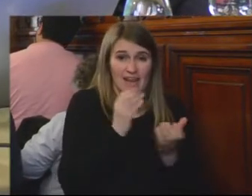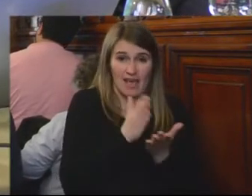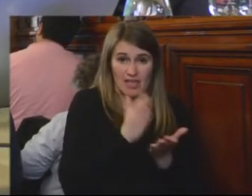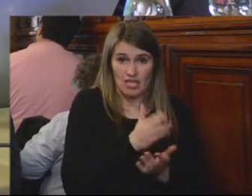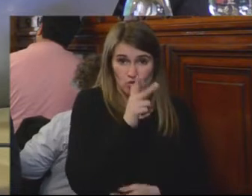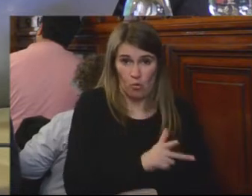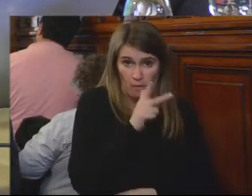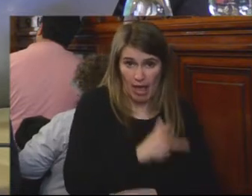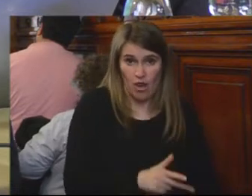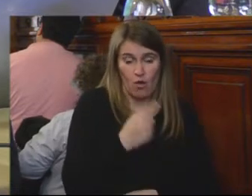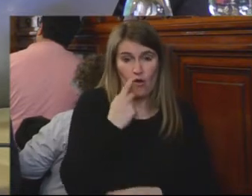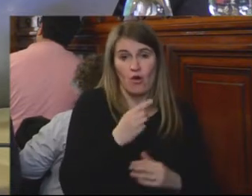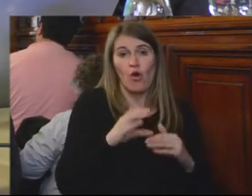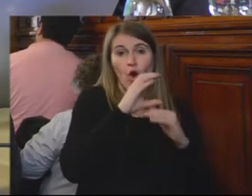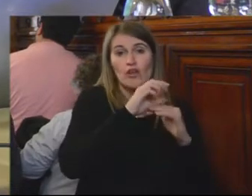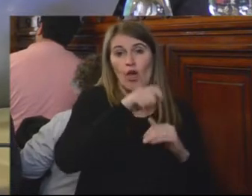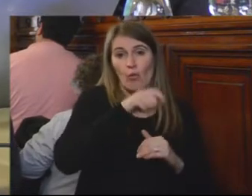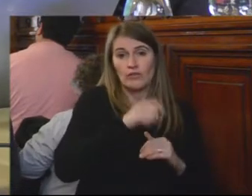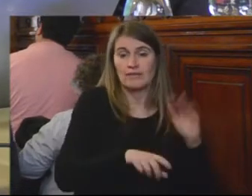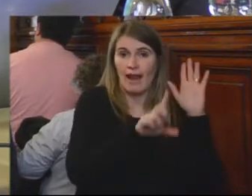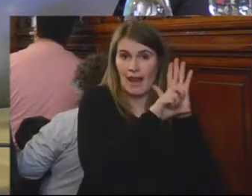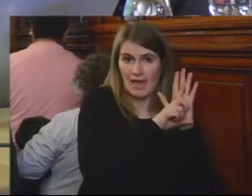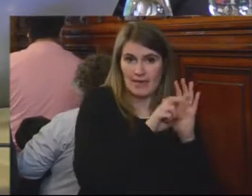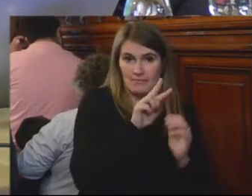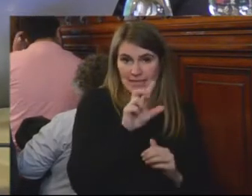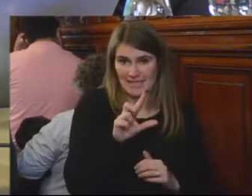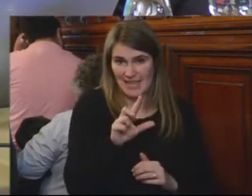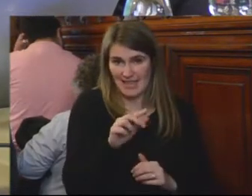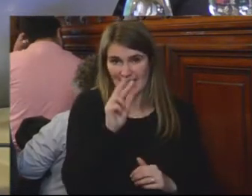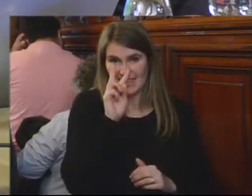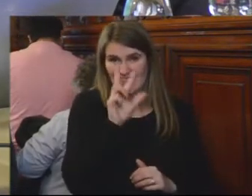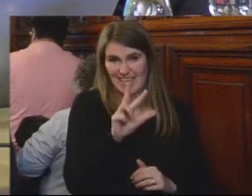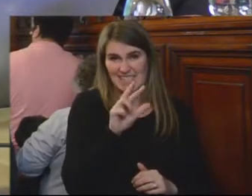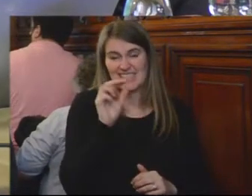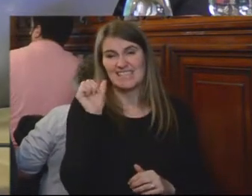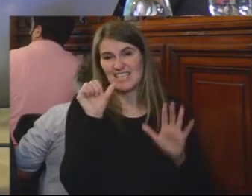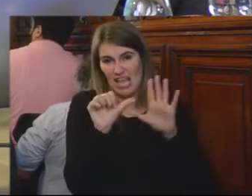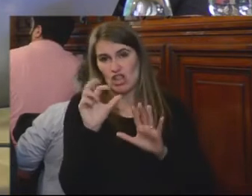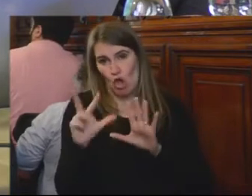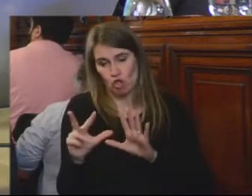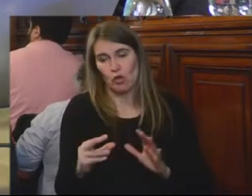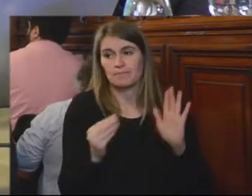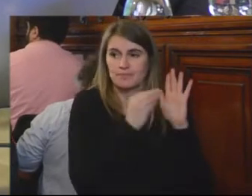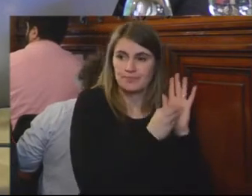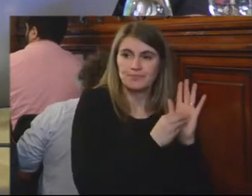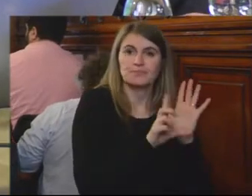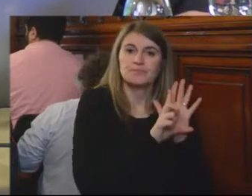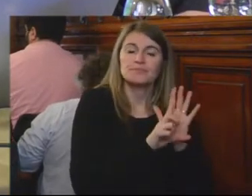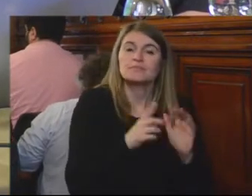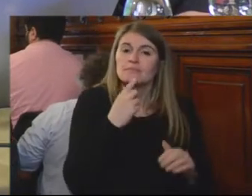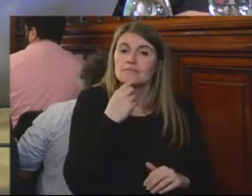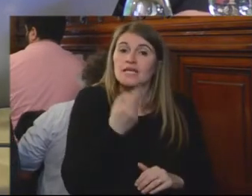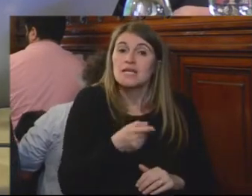aplicación en la corte de la ley 27360 y 2 el estado actual del tema en este sentido según informa la procuraduría